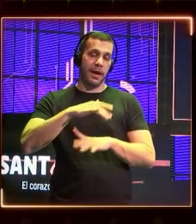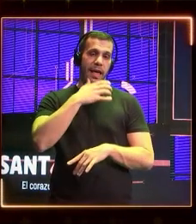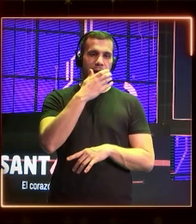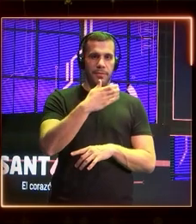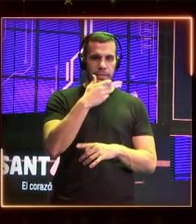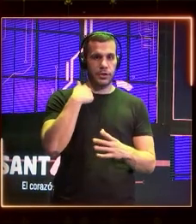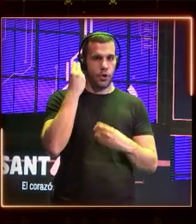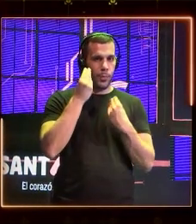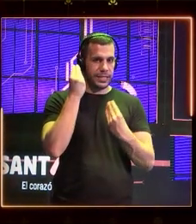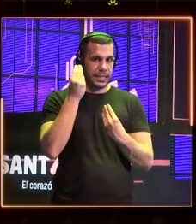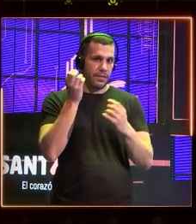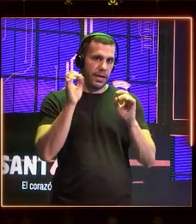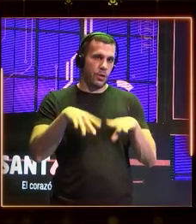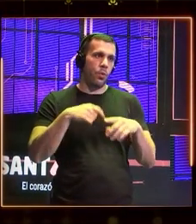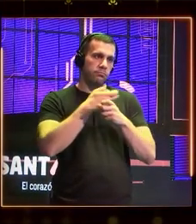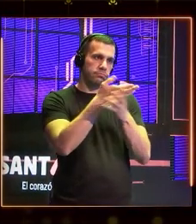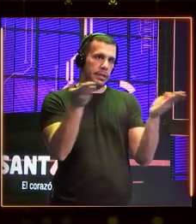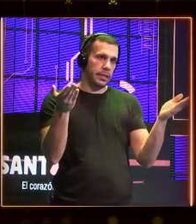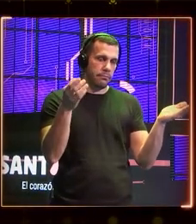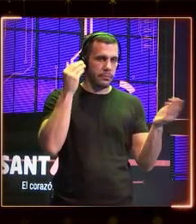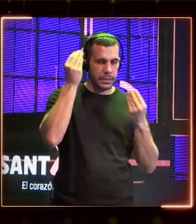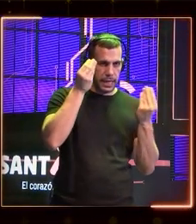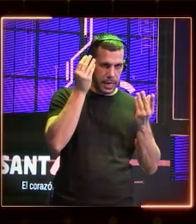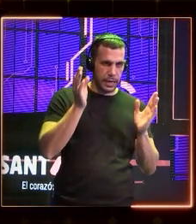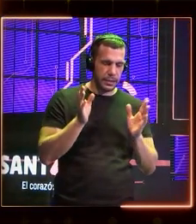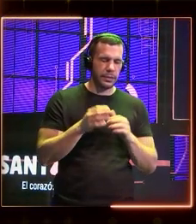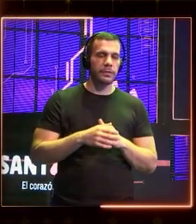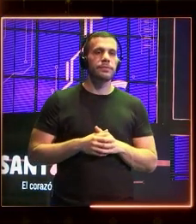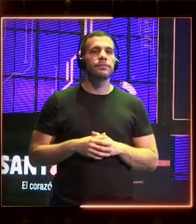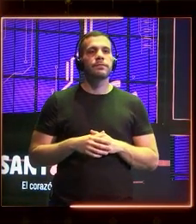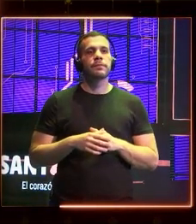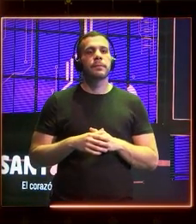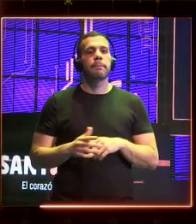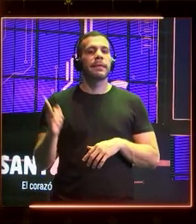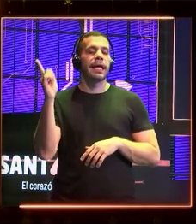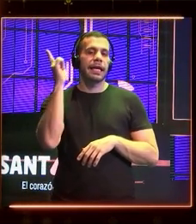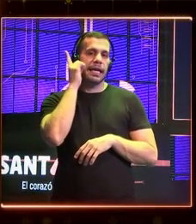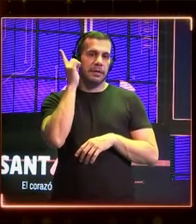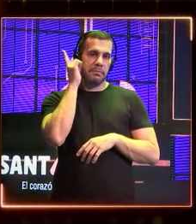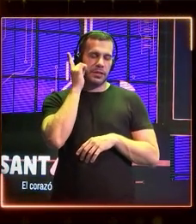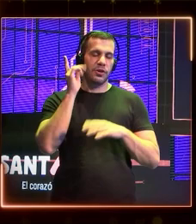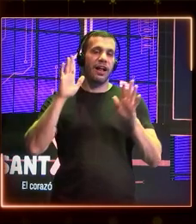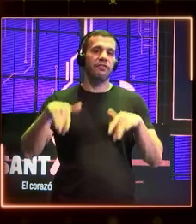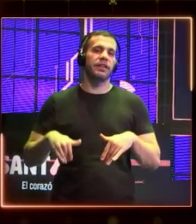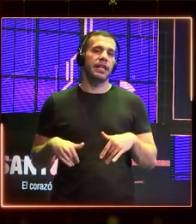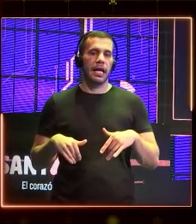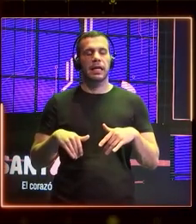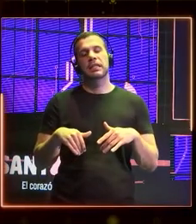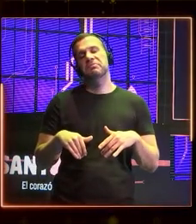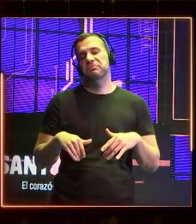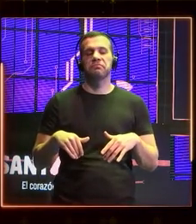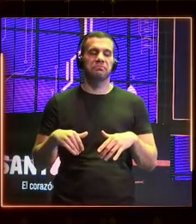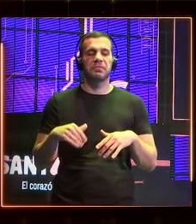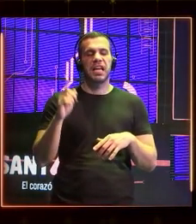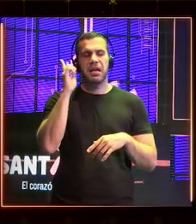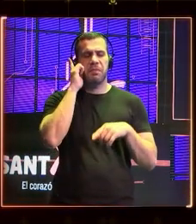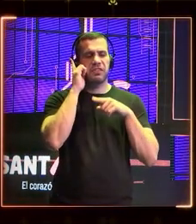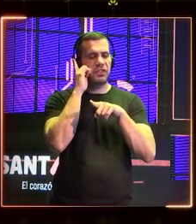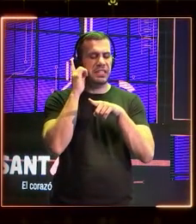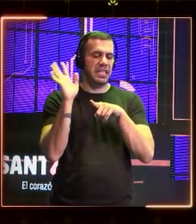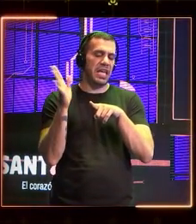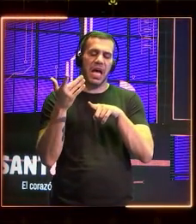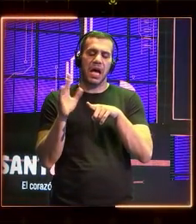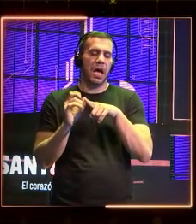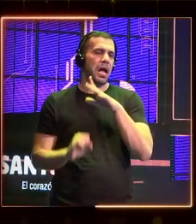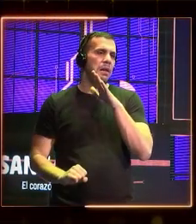pensáis muchos que bueno el Smartphone es el final del camino o bueno pues no sé no no